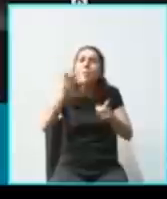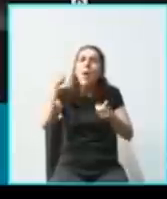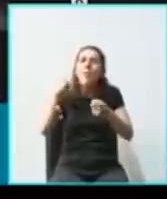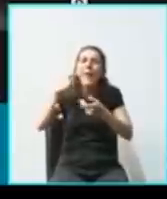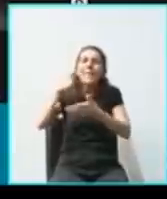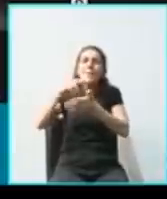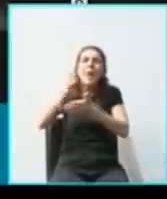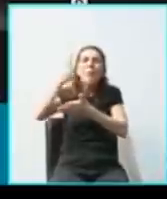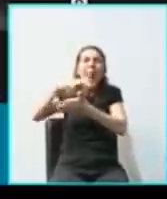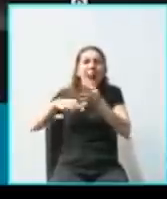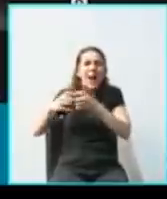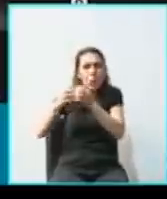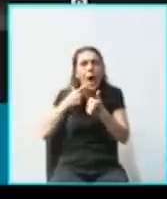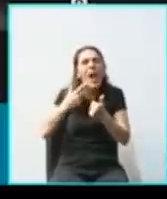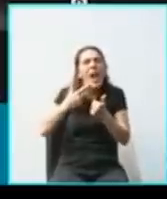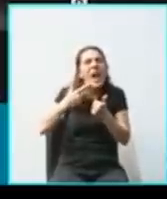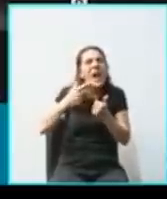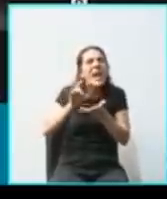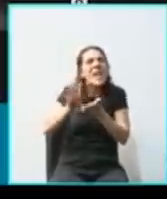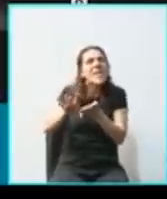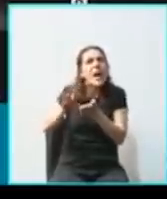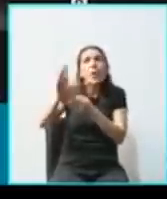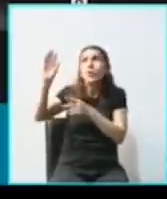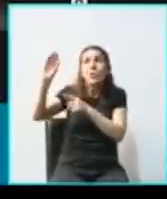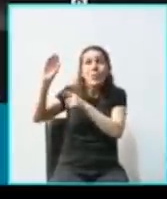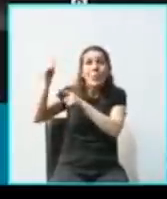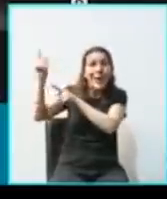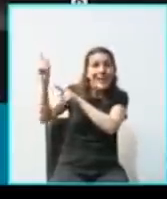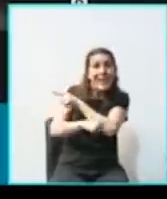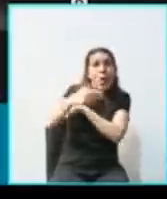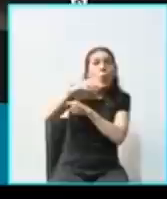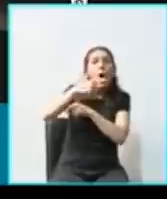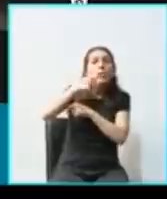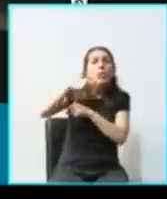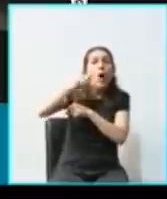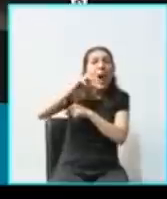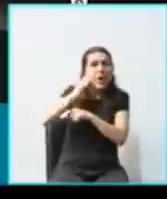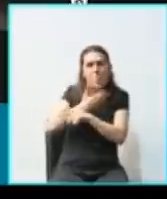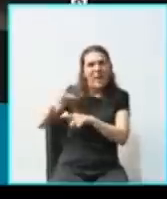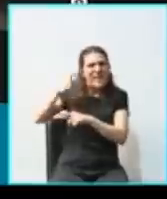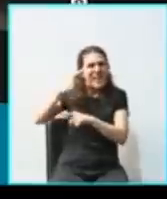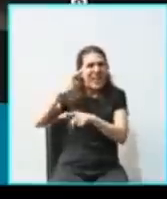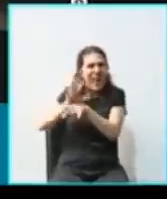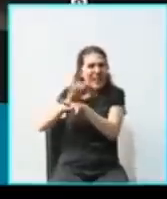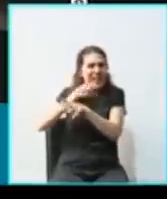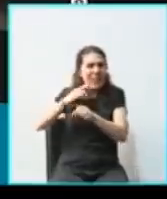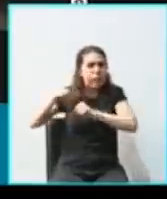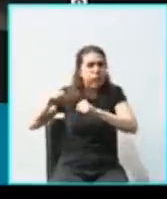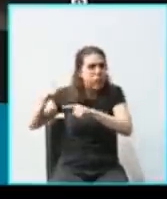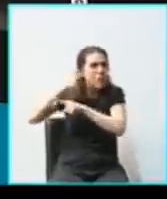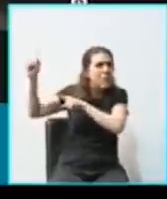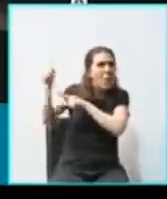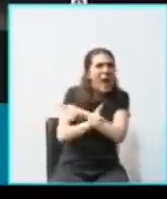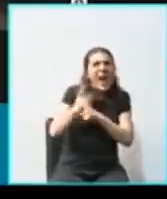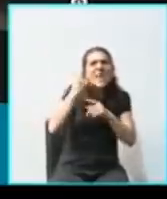instancia. Rechazamos la presencia de Bolsonaro en Argentina. Un presidente reaccionario que viene a discutir, cuando uno ve los acuerdos que se